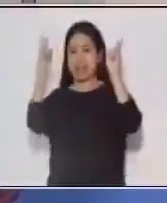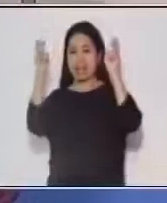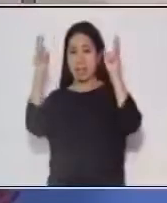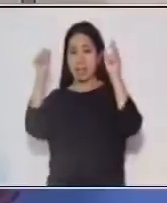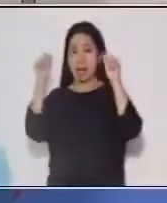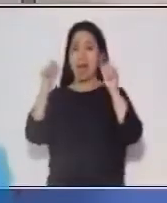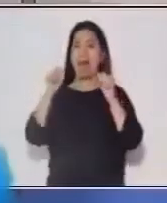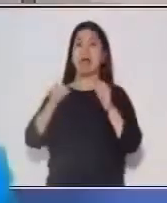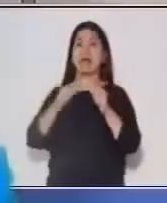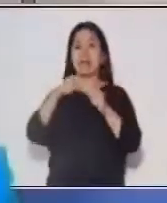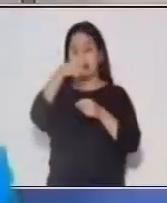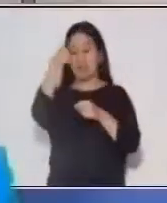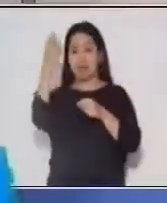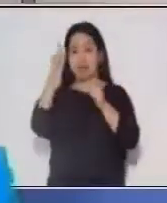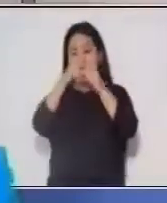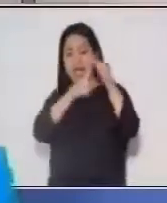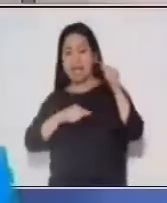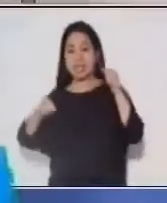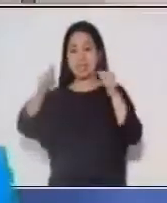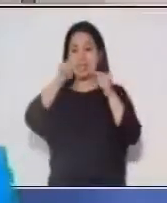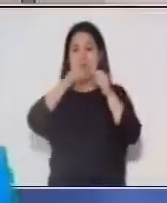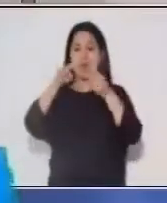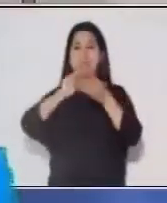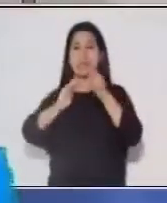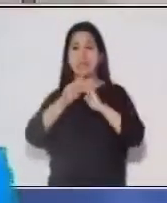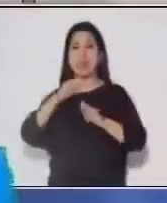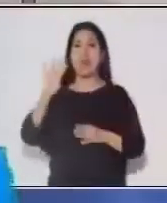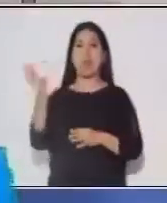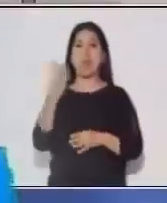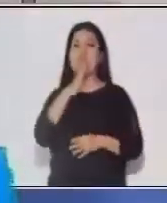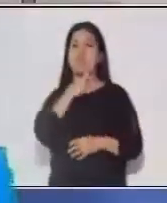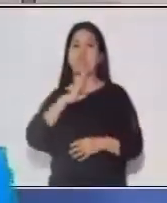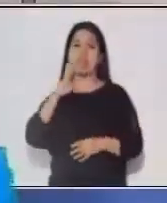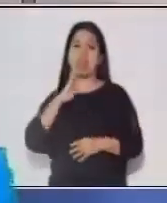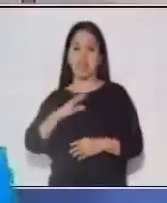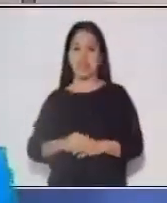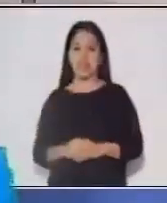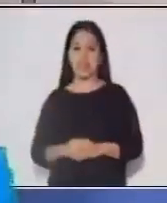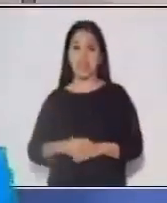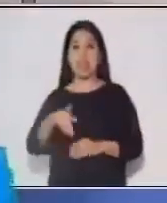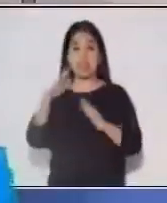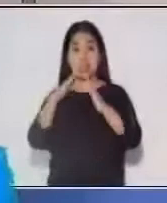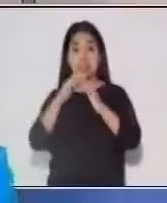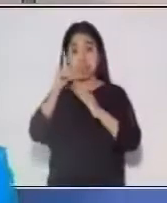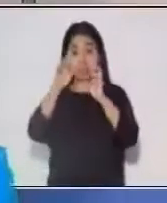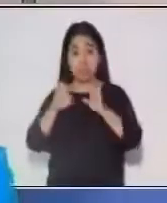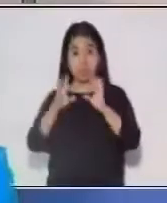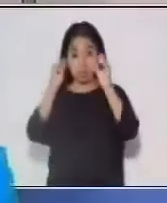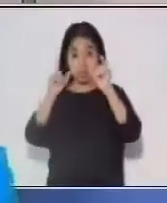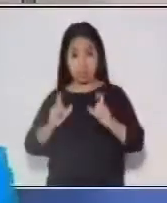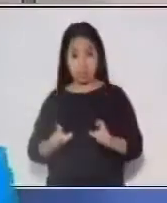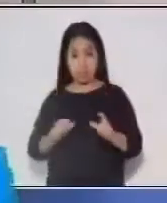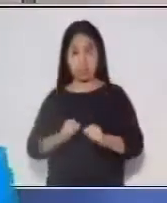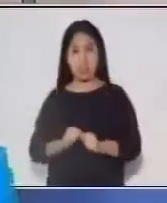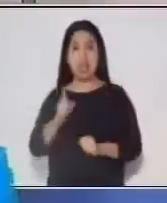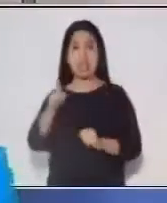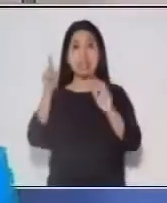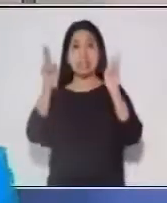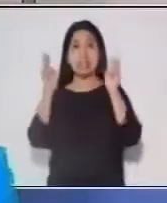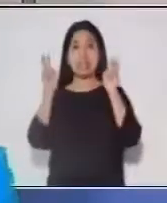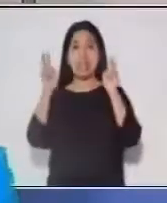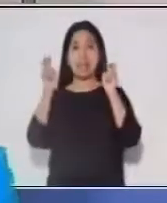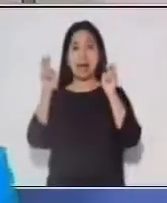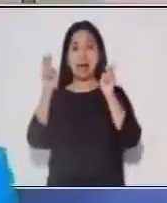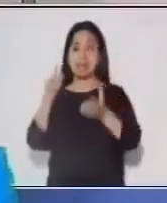elipses del área de matemática para el grado de cuarto bachillerato. Si en casa hay alguna persona con discapacidad, este tema le ayudará